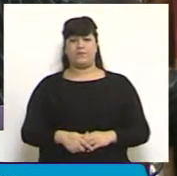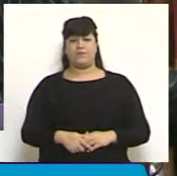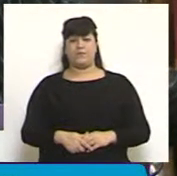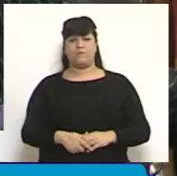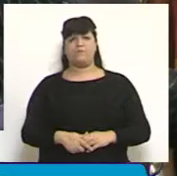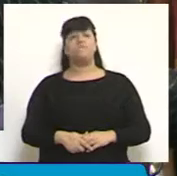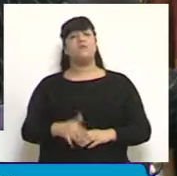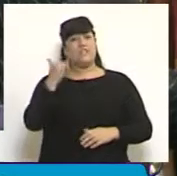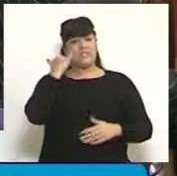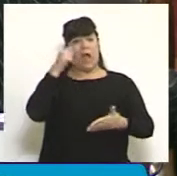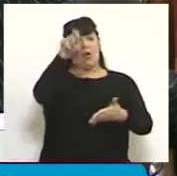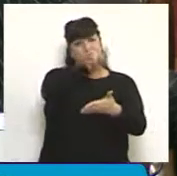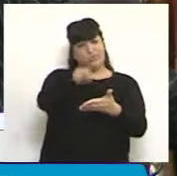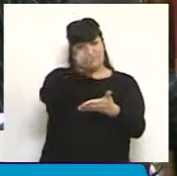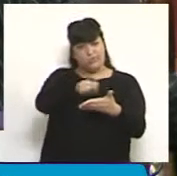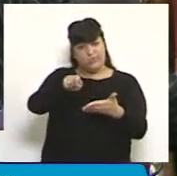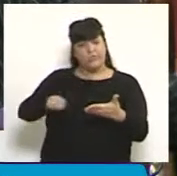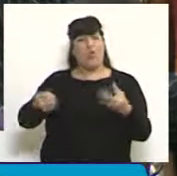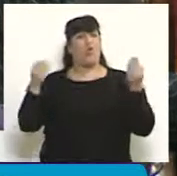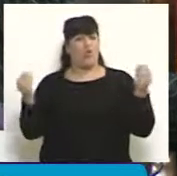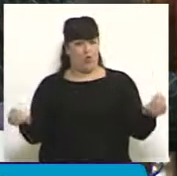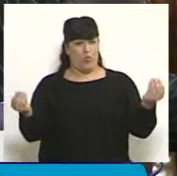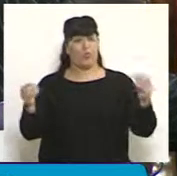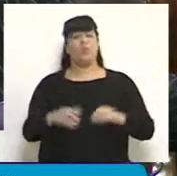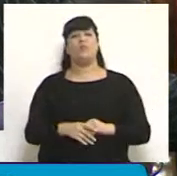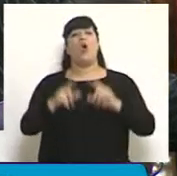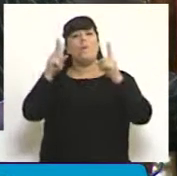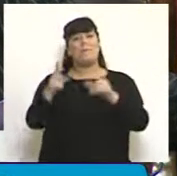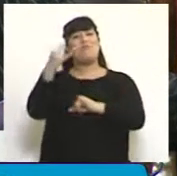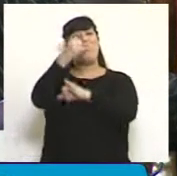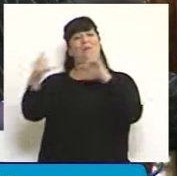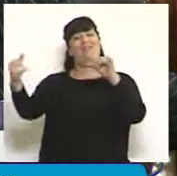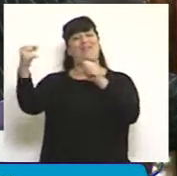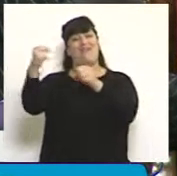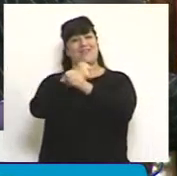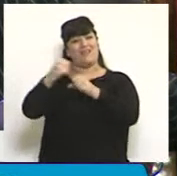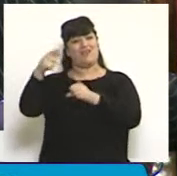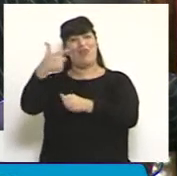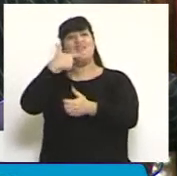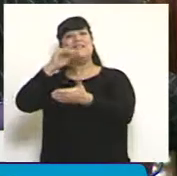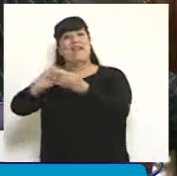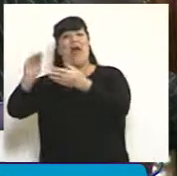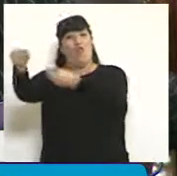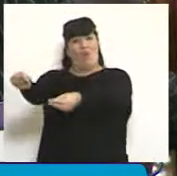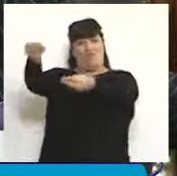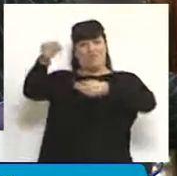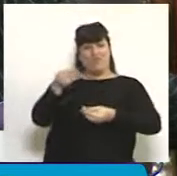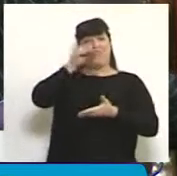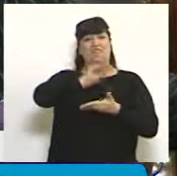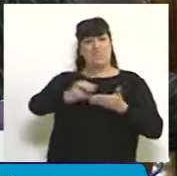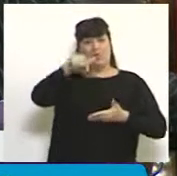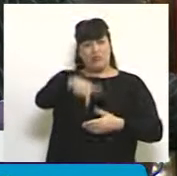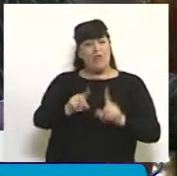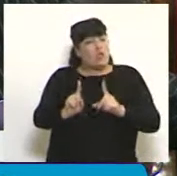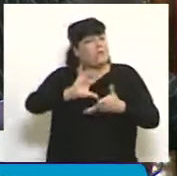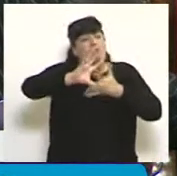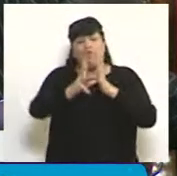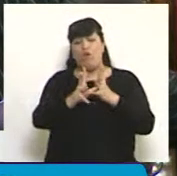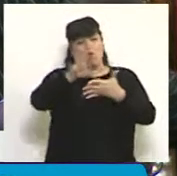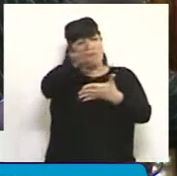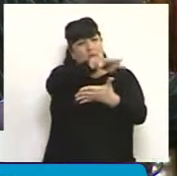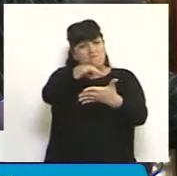Quedó redactado de esta manera vino la media sanción del Senado de la Nación a la Cámara de Diputados, de esta manera es el